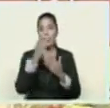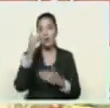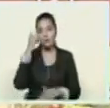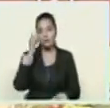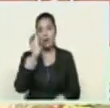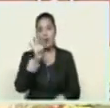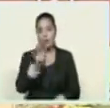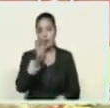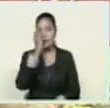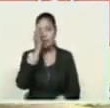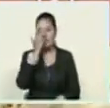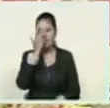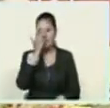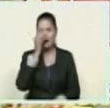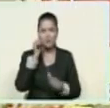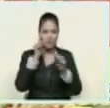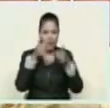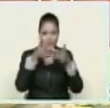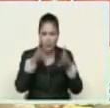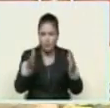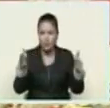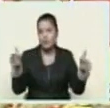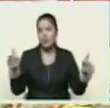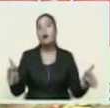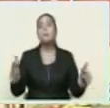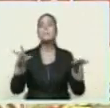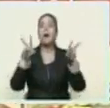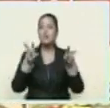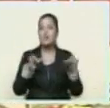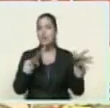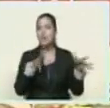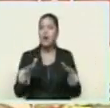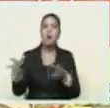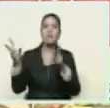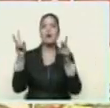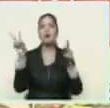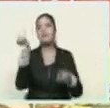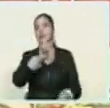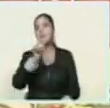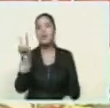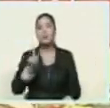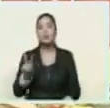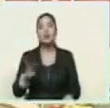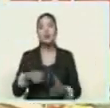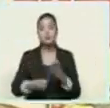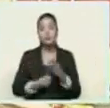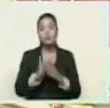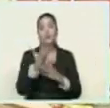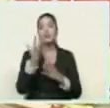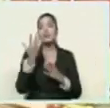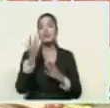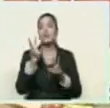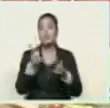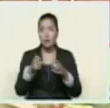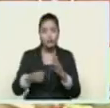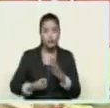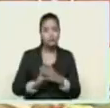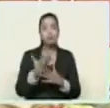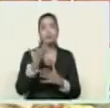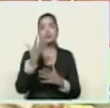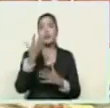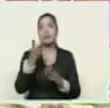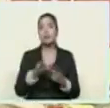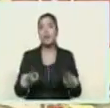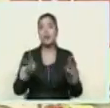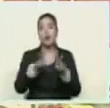4 de sagrado se abrió el tiempo para una nueva venezuela para un resucitar un resurgir de